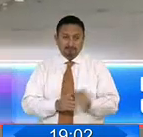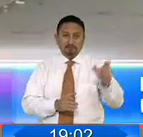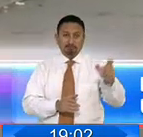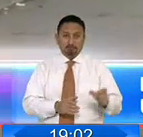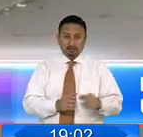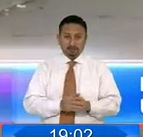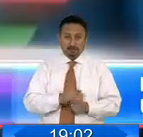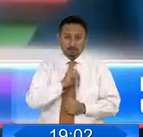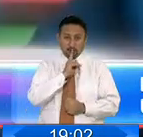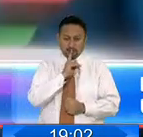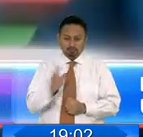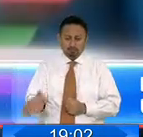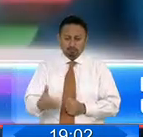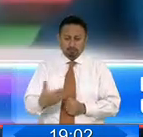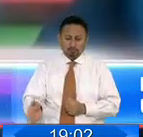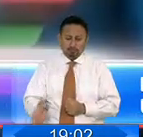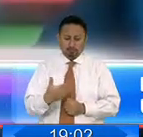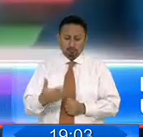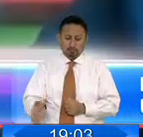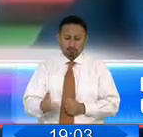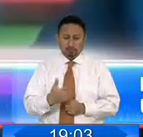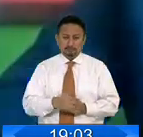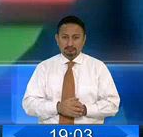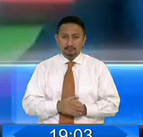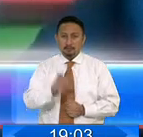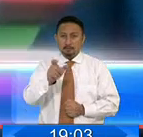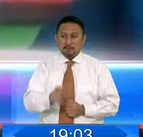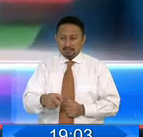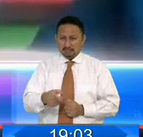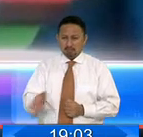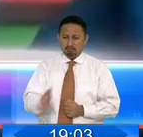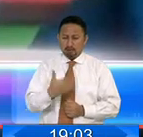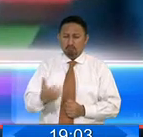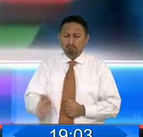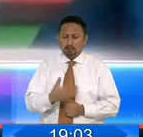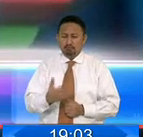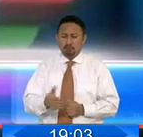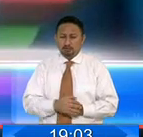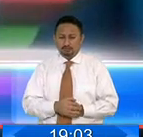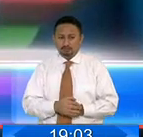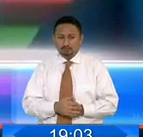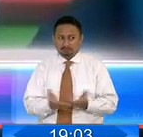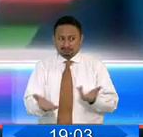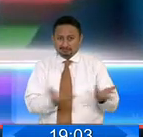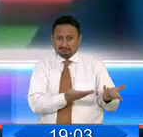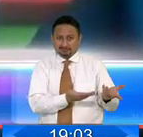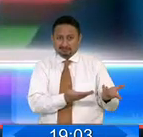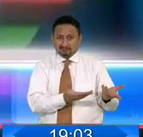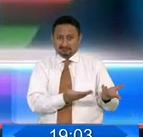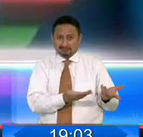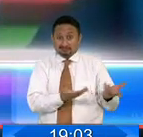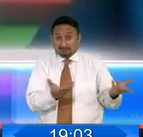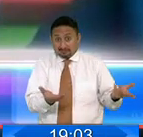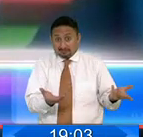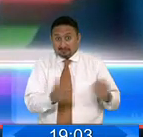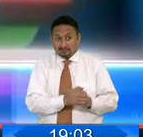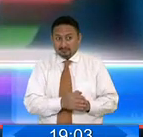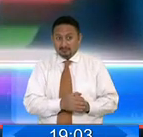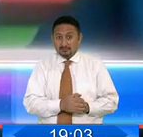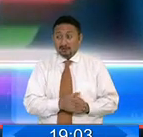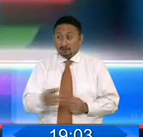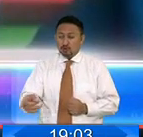alguien se los permitió y claro aquellas personas que dejan ingresar las cosas tienen una muy buena cooperación